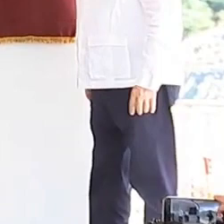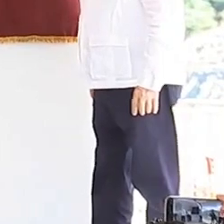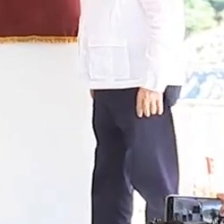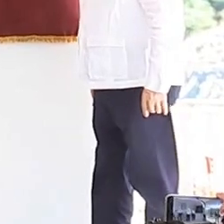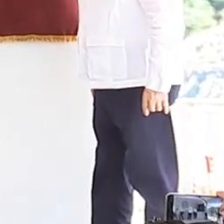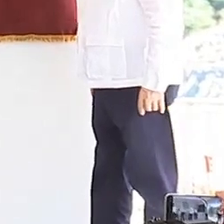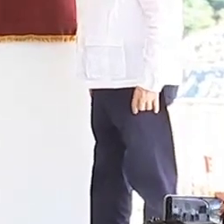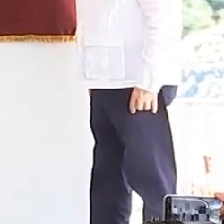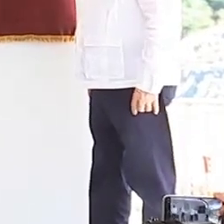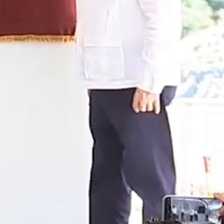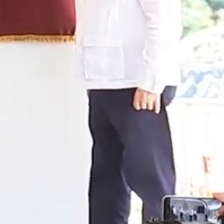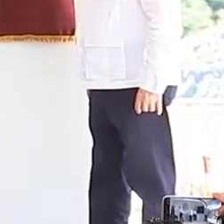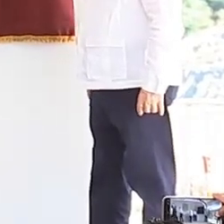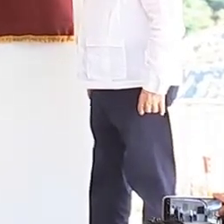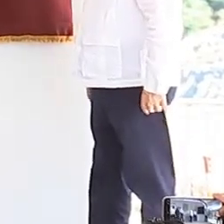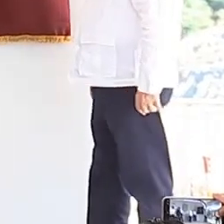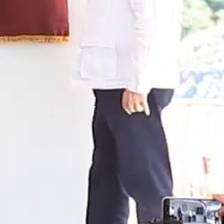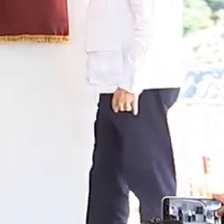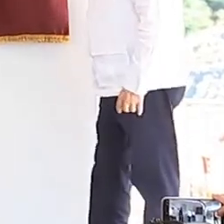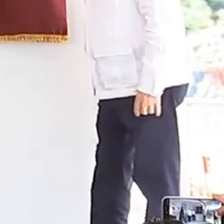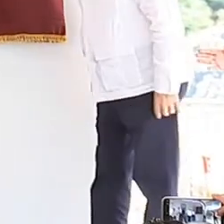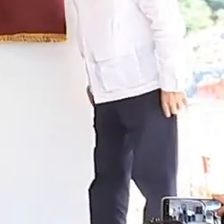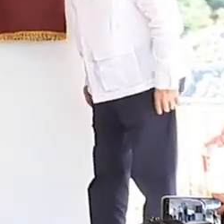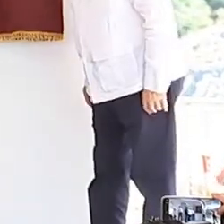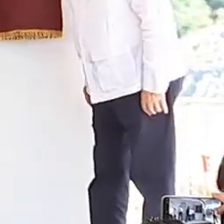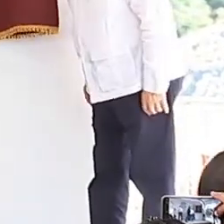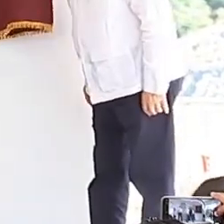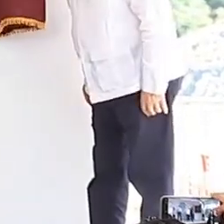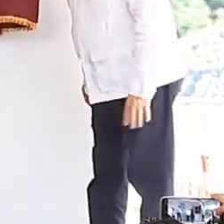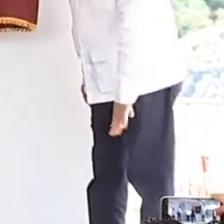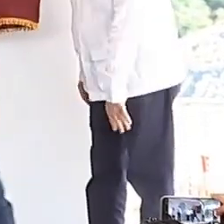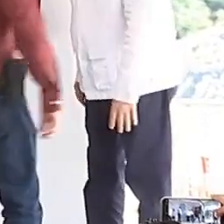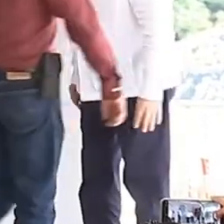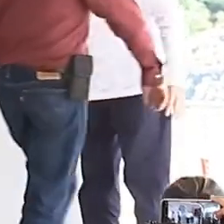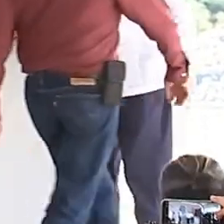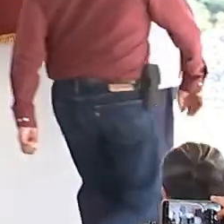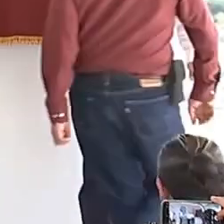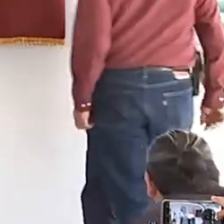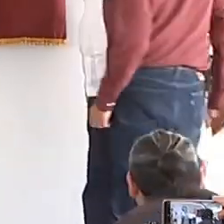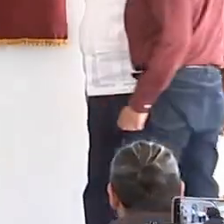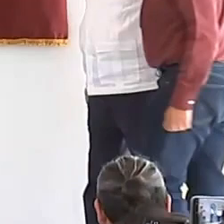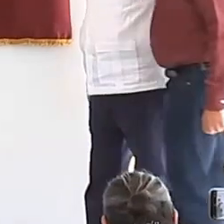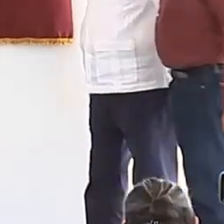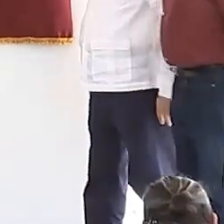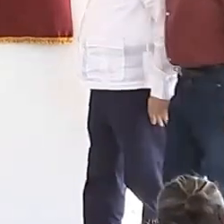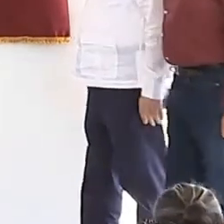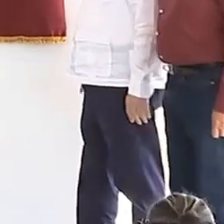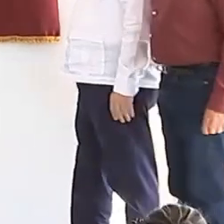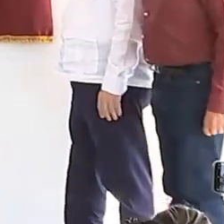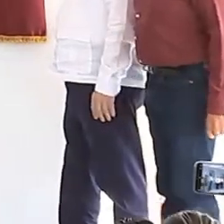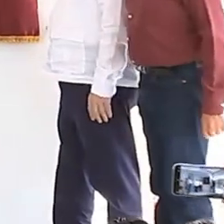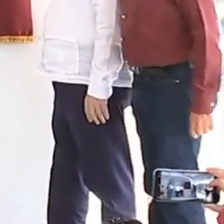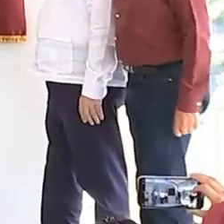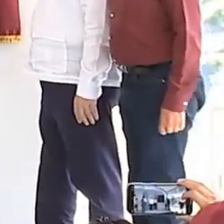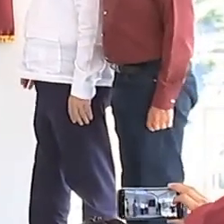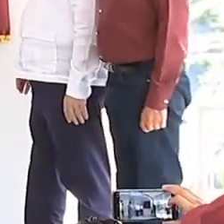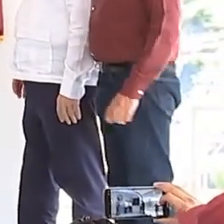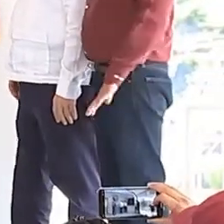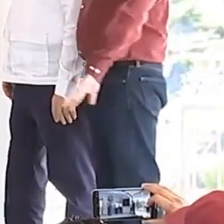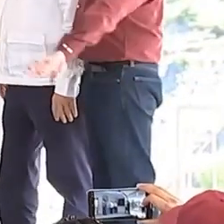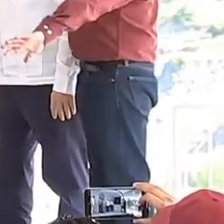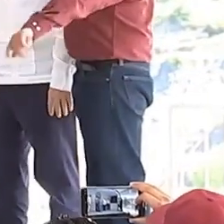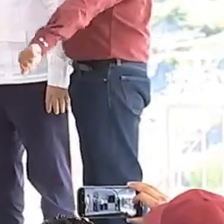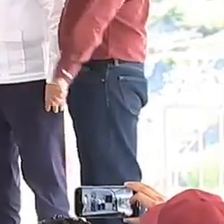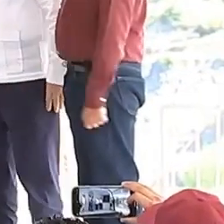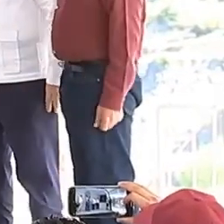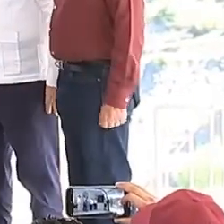Sinaloa, Rubén Rocha Moya, el director general de la Comisión Nacional del Agua, Germán Arturo Martínez Santoyo, el secretario de